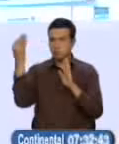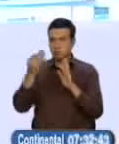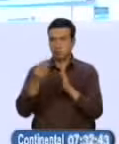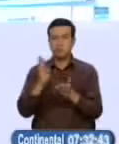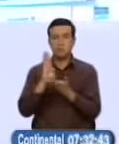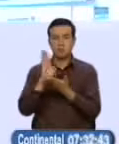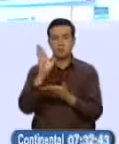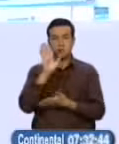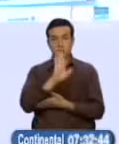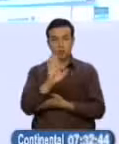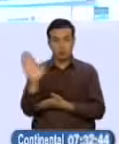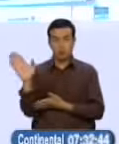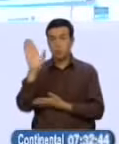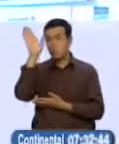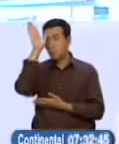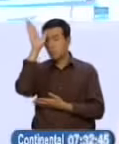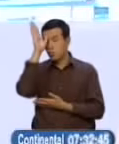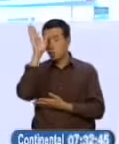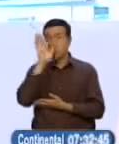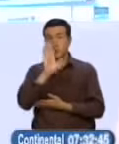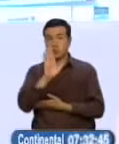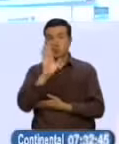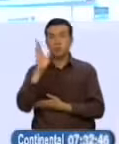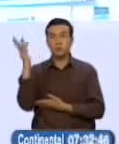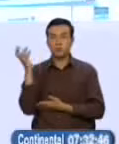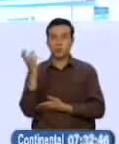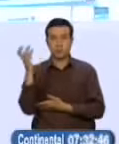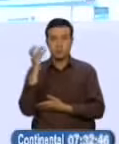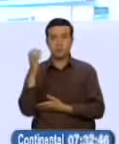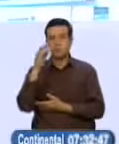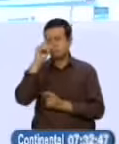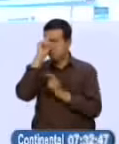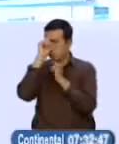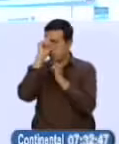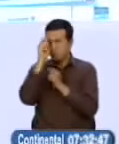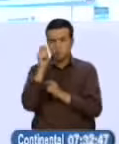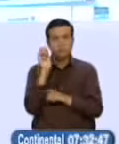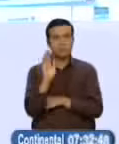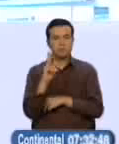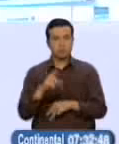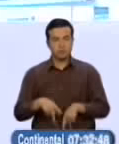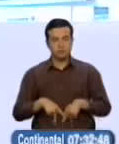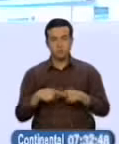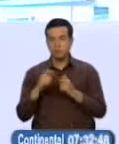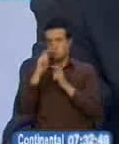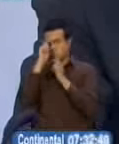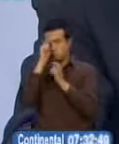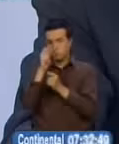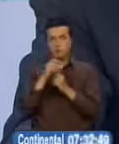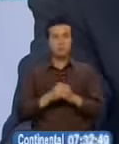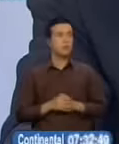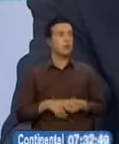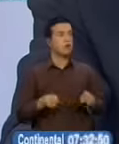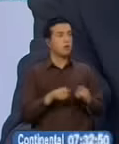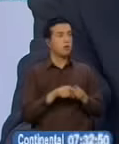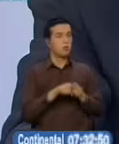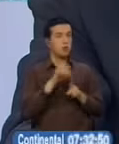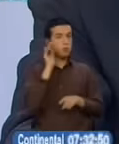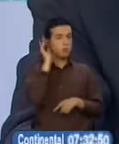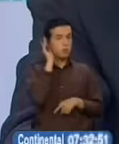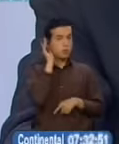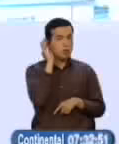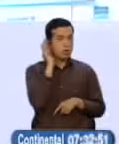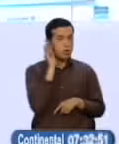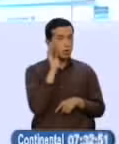a los gestores y actores culturales para que tengan una pensión jubilar digna. ¿En el mismo modelo que se utilizó para las empleadas domésticas?